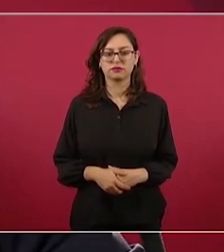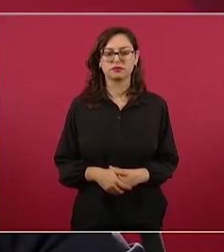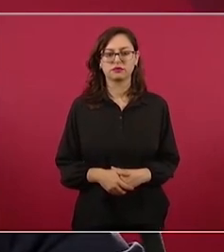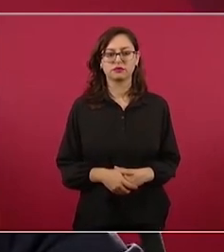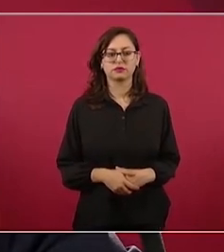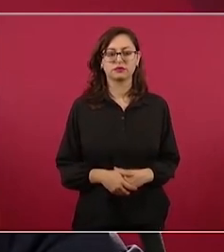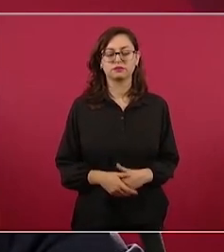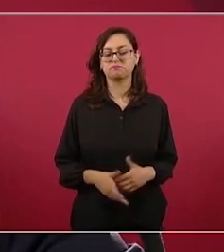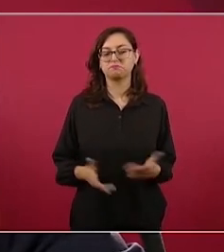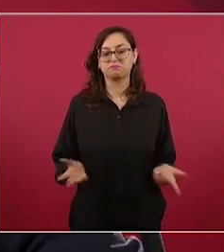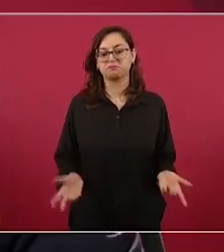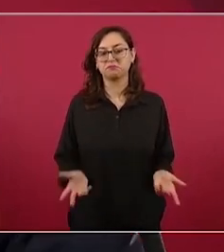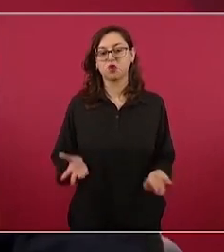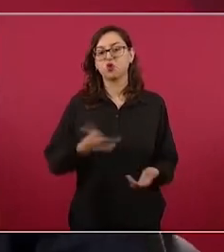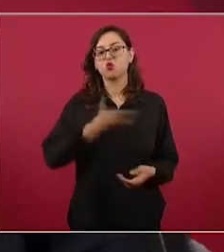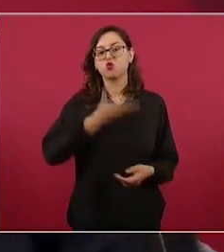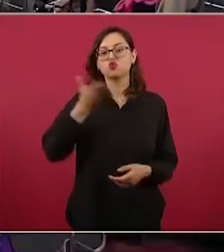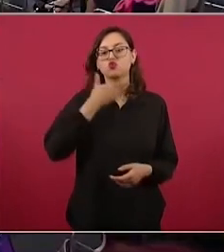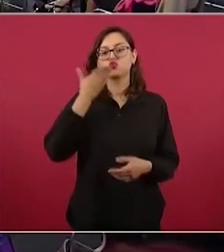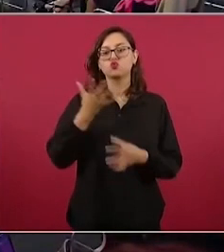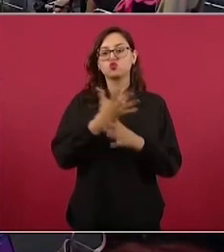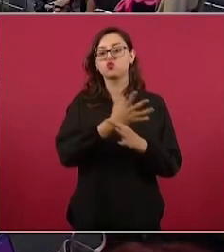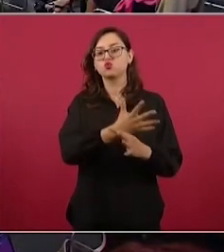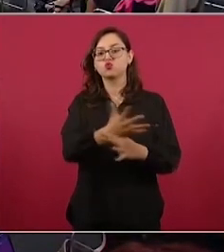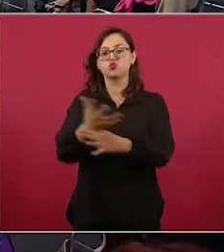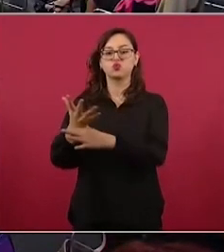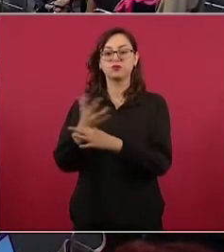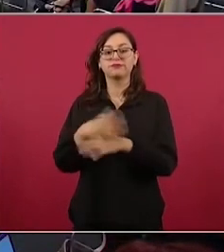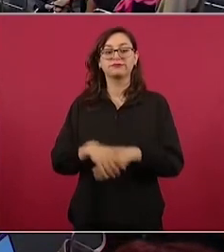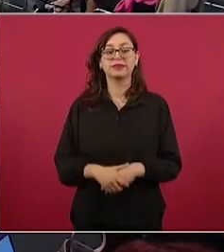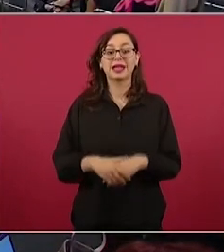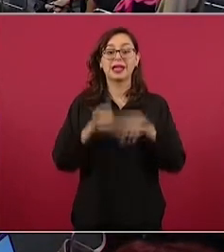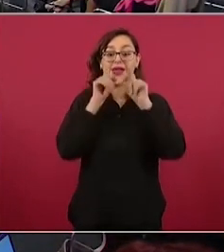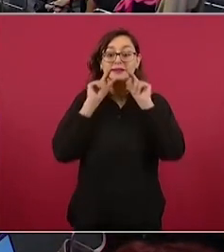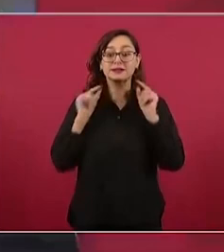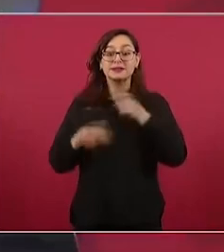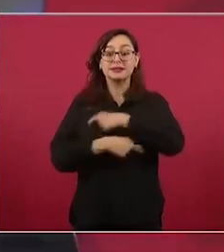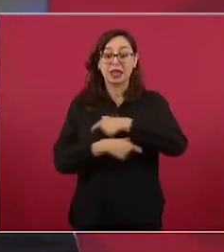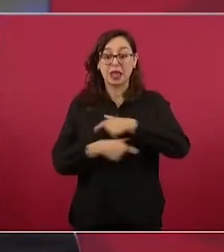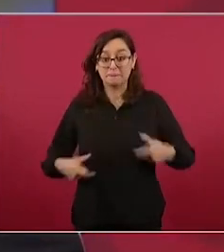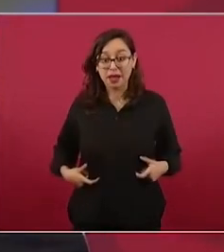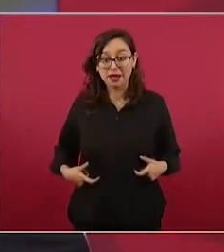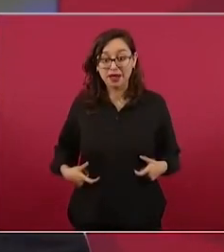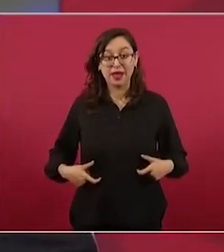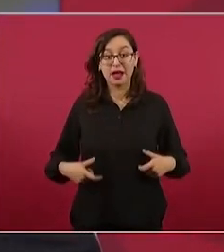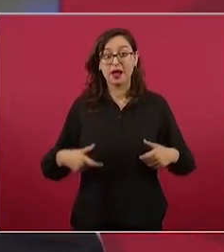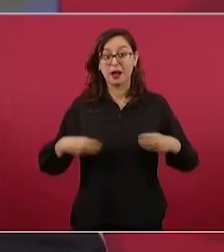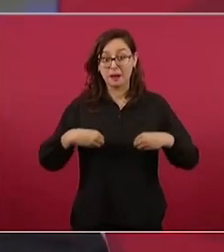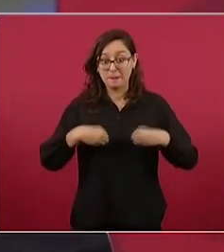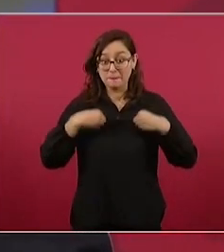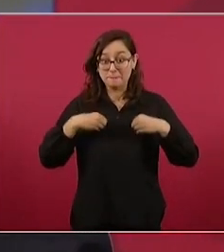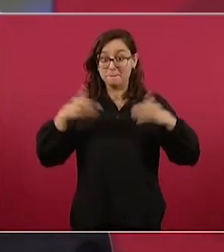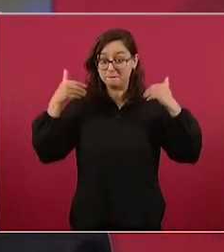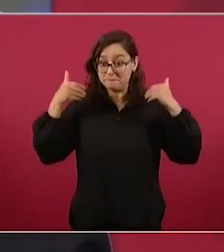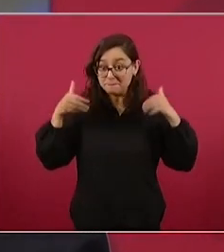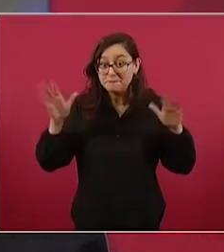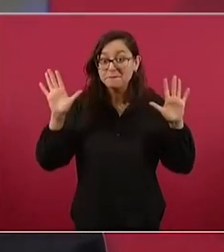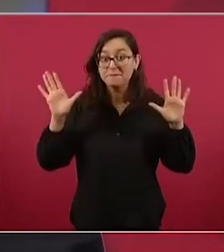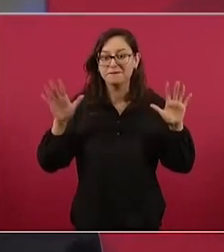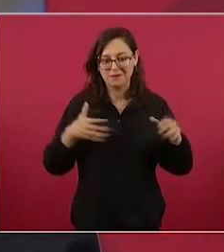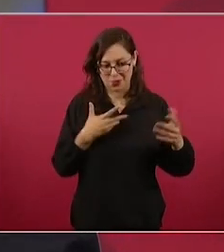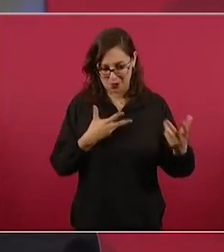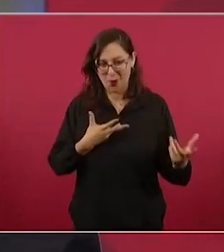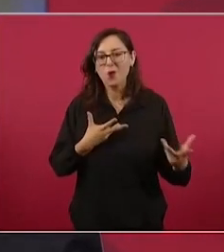si Zapata viviera, con nosotros estuviera. Igual el